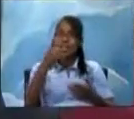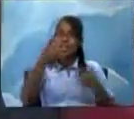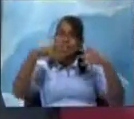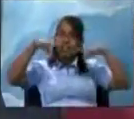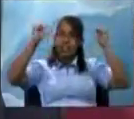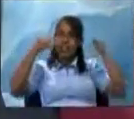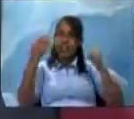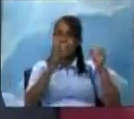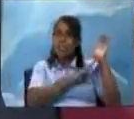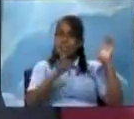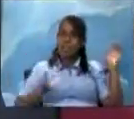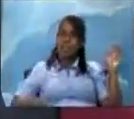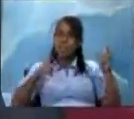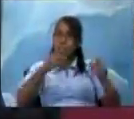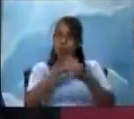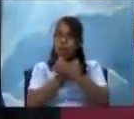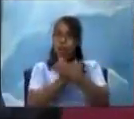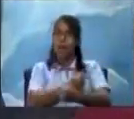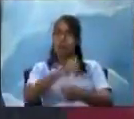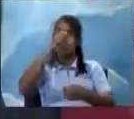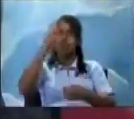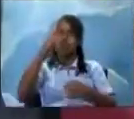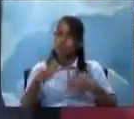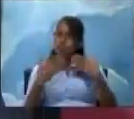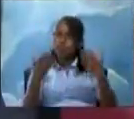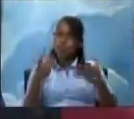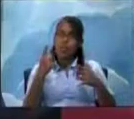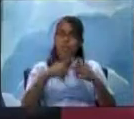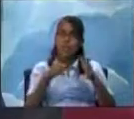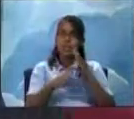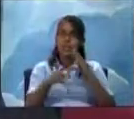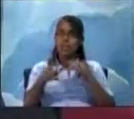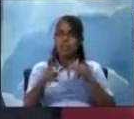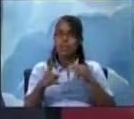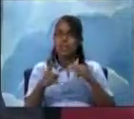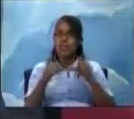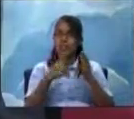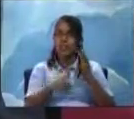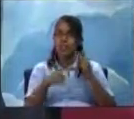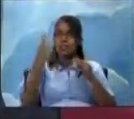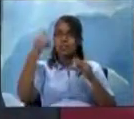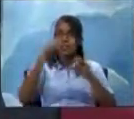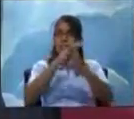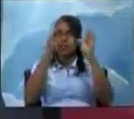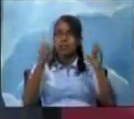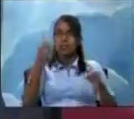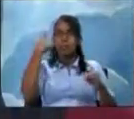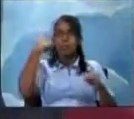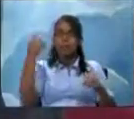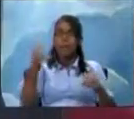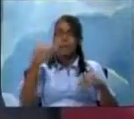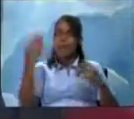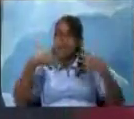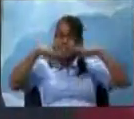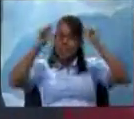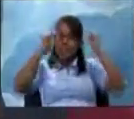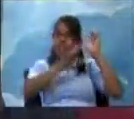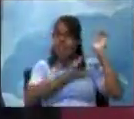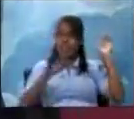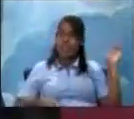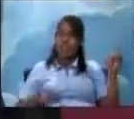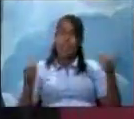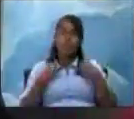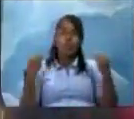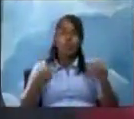Dios, entiende de que Cristo los ama. Dios se va a valer de cualquier estrategia, de cualquier manera, para que entiendan de que